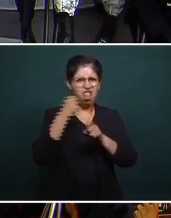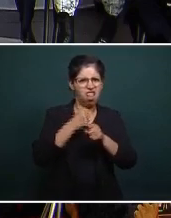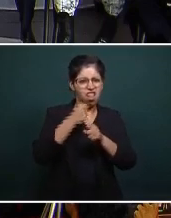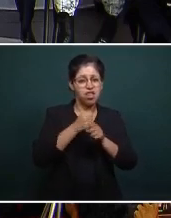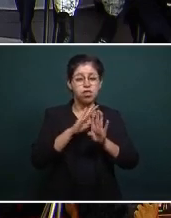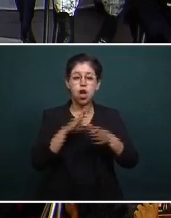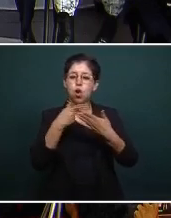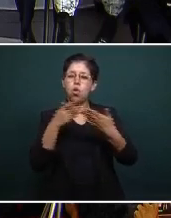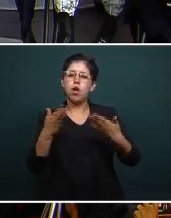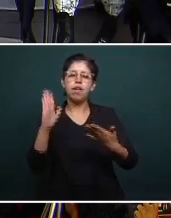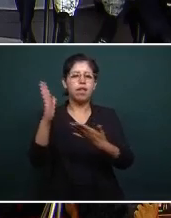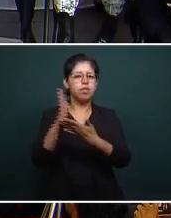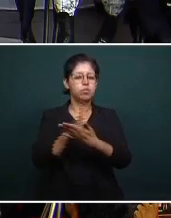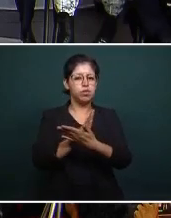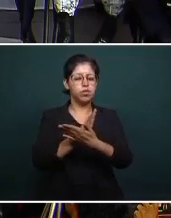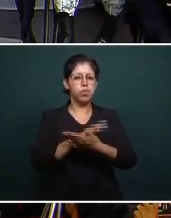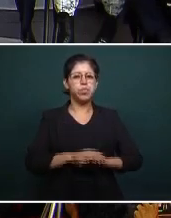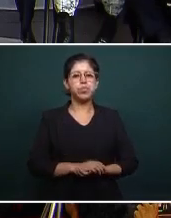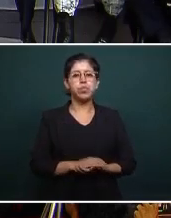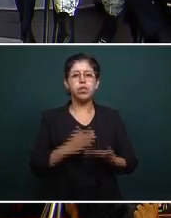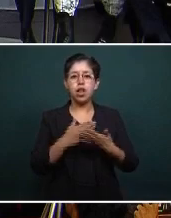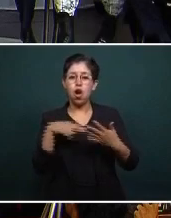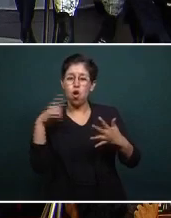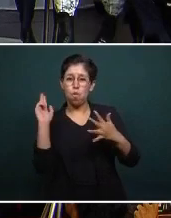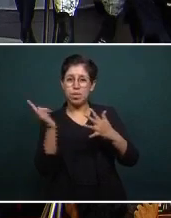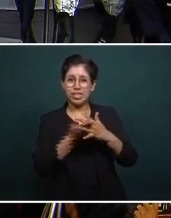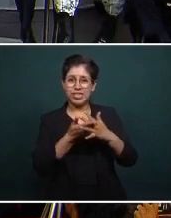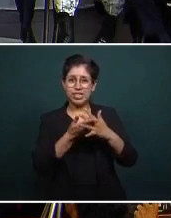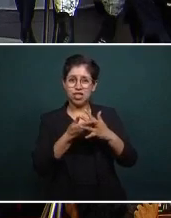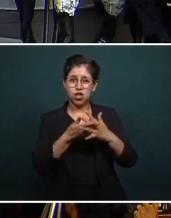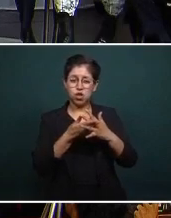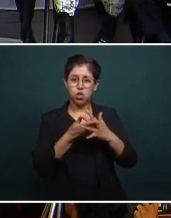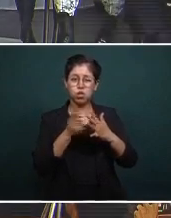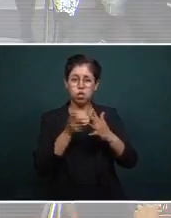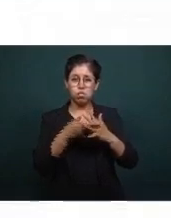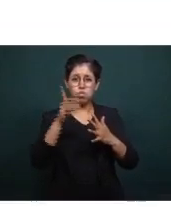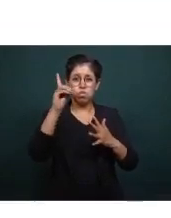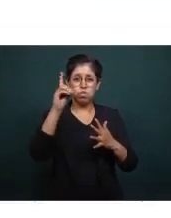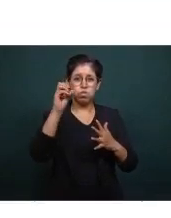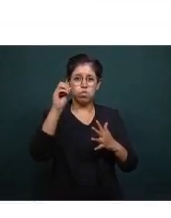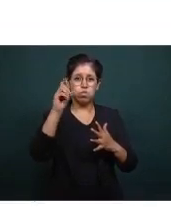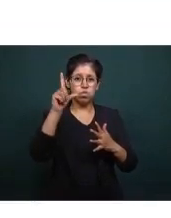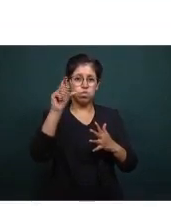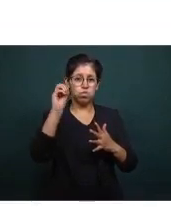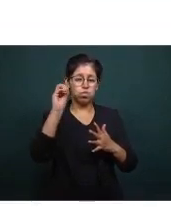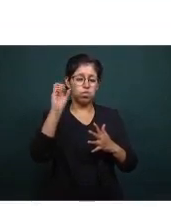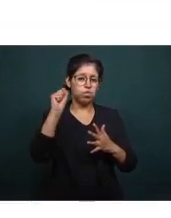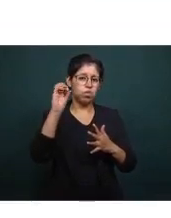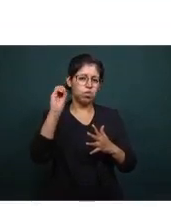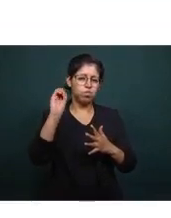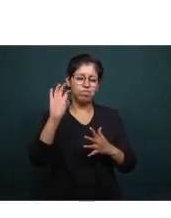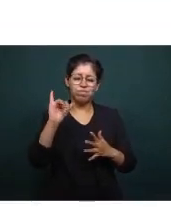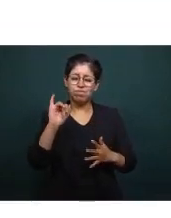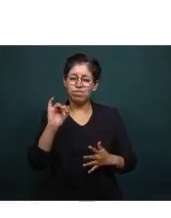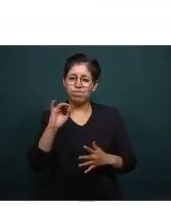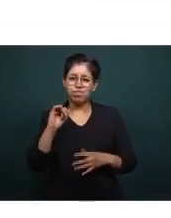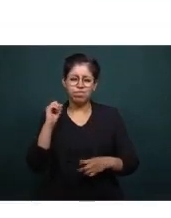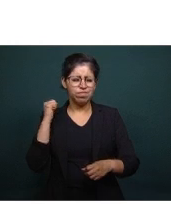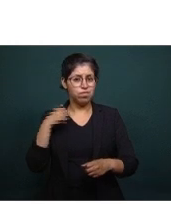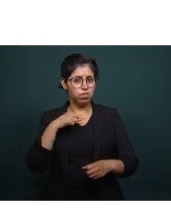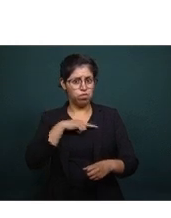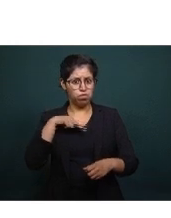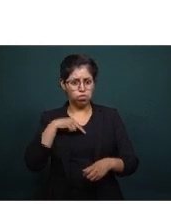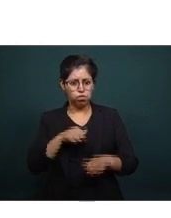aproximadamente el 11%. Y en el caso de homicidio doloso, un delito muy sensible que se da seguimiento puntual